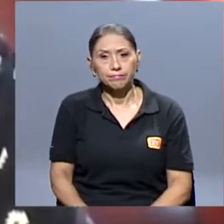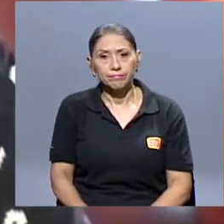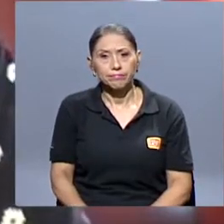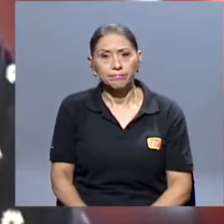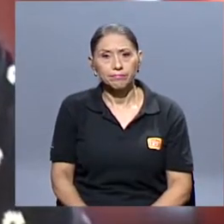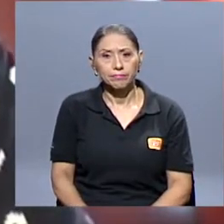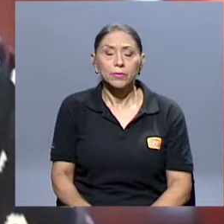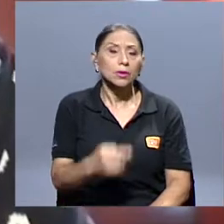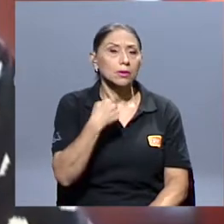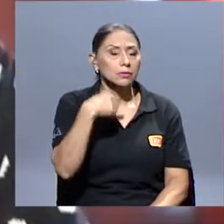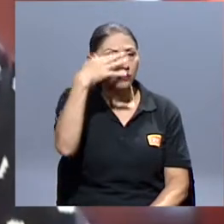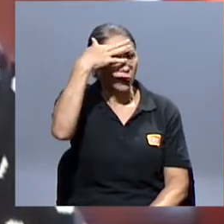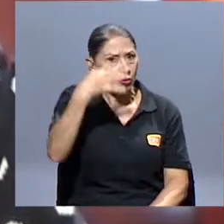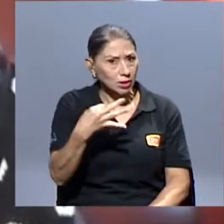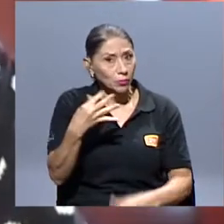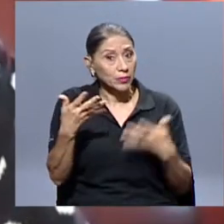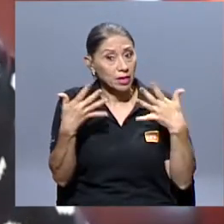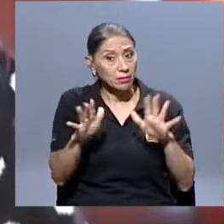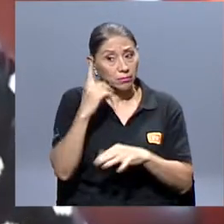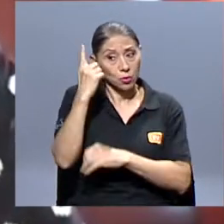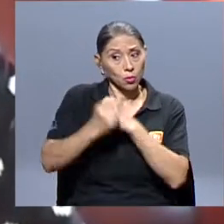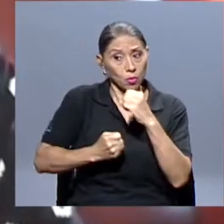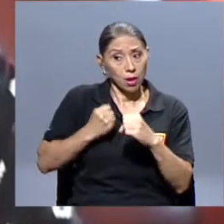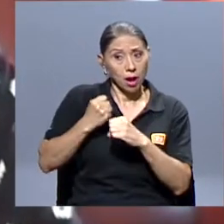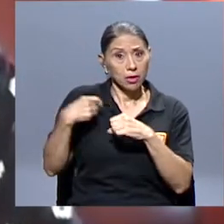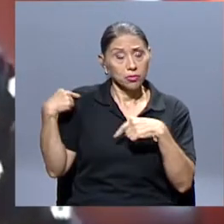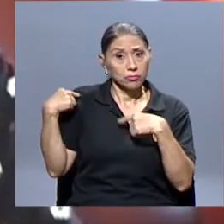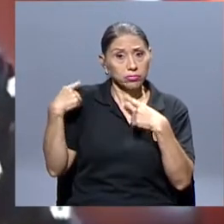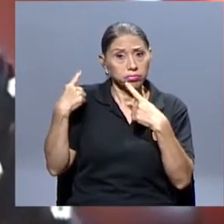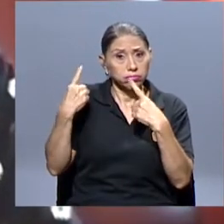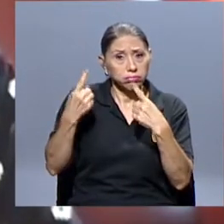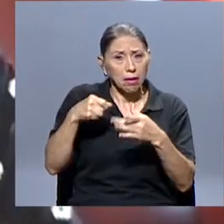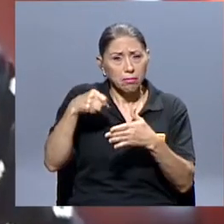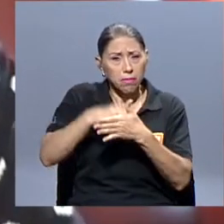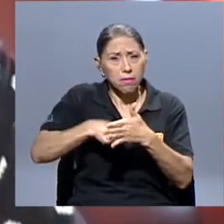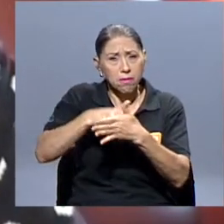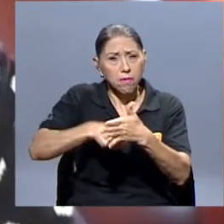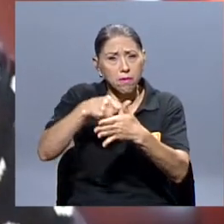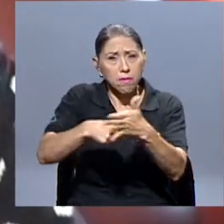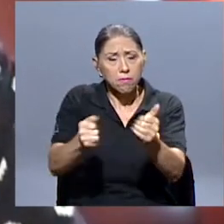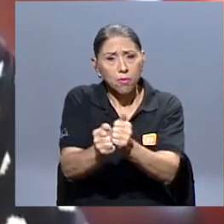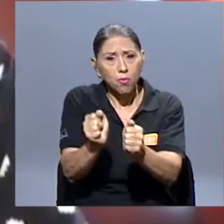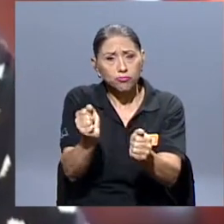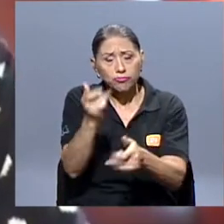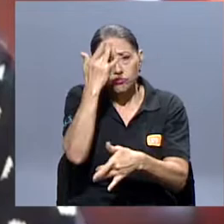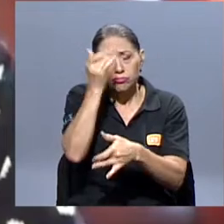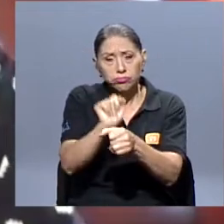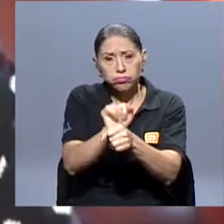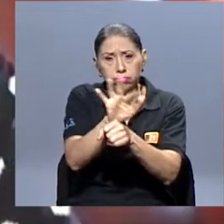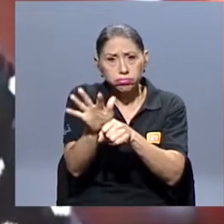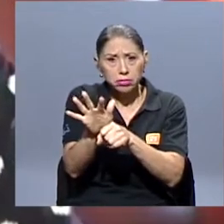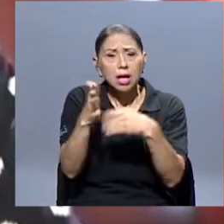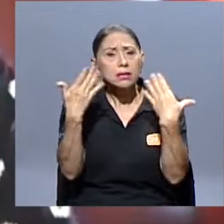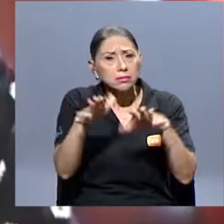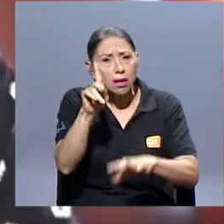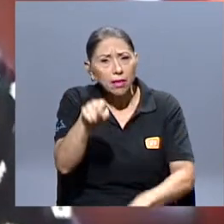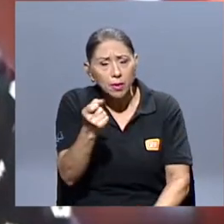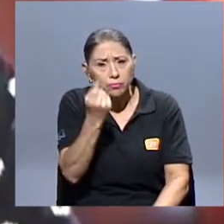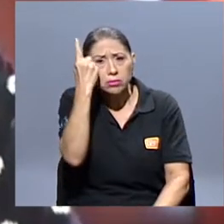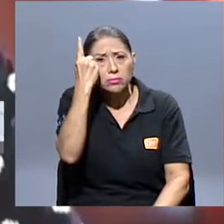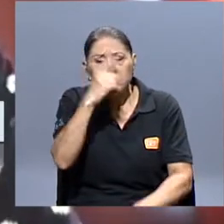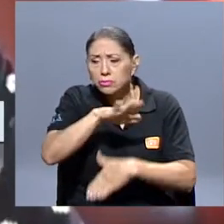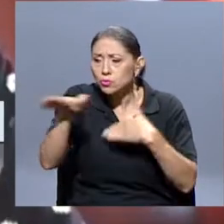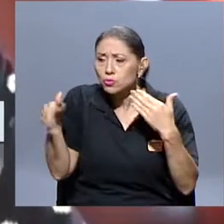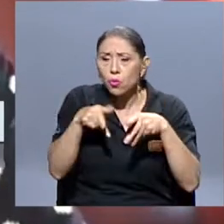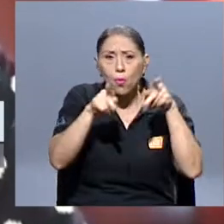Bueno, yo creo que ya después de un año de estar lidiando con esta pandemia, es claro y debería ser claro para todo